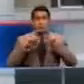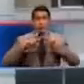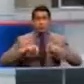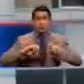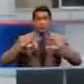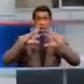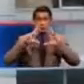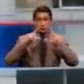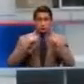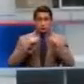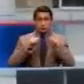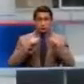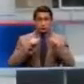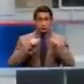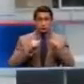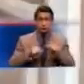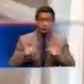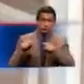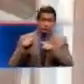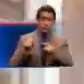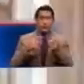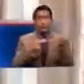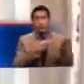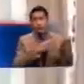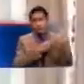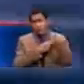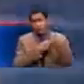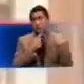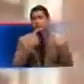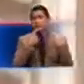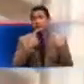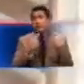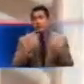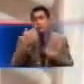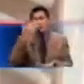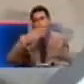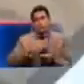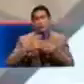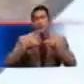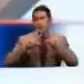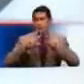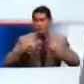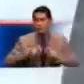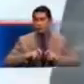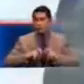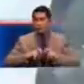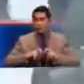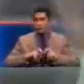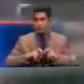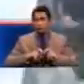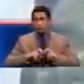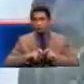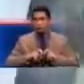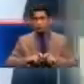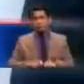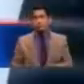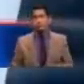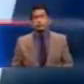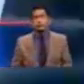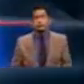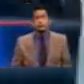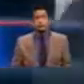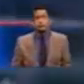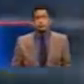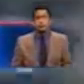organizado qui llevaba el caso se inhibió de continuar con el mismo por el fuero de corte que tiene abad debido a su alto cargo de